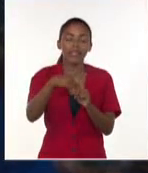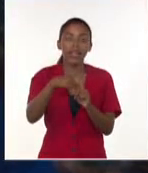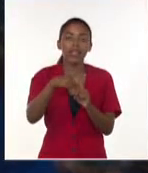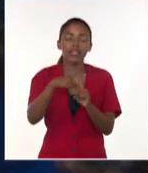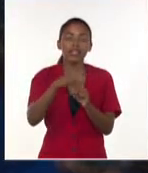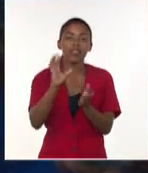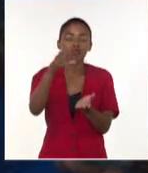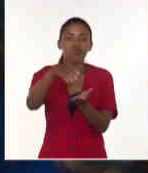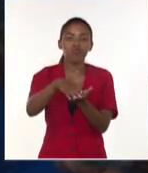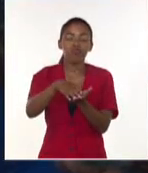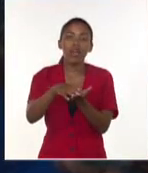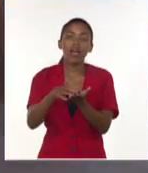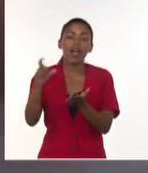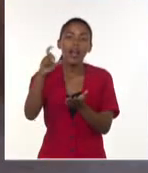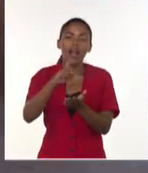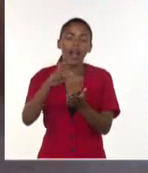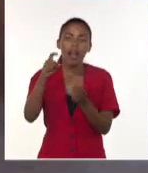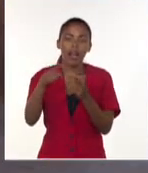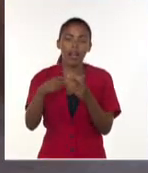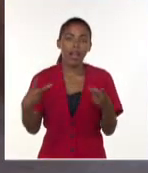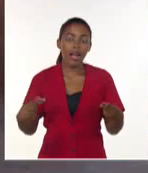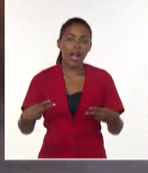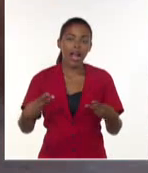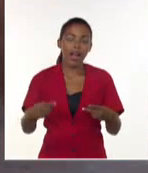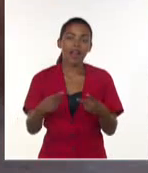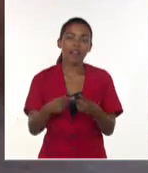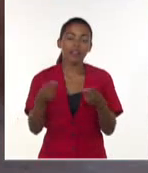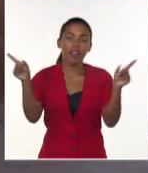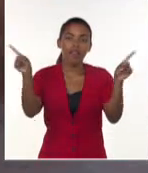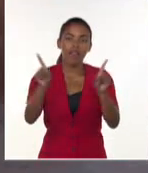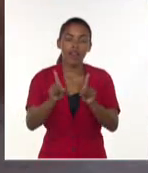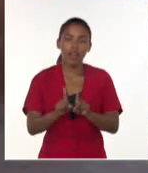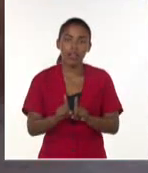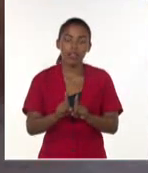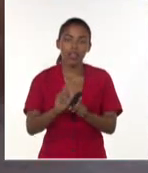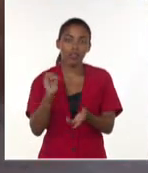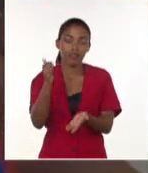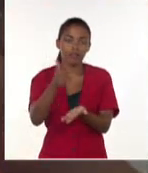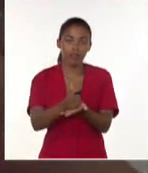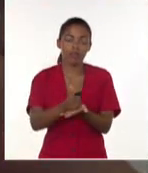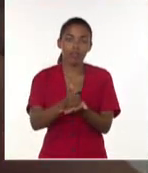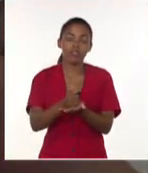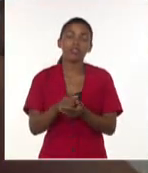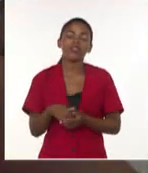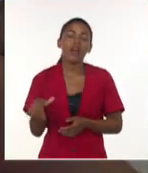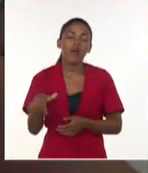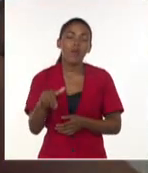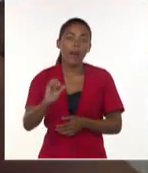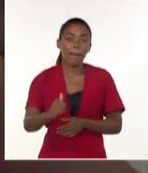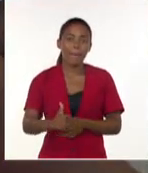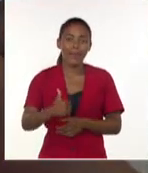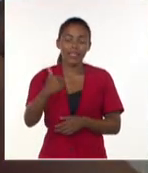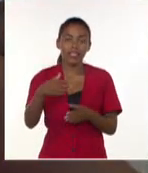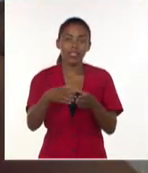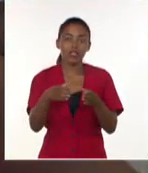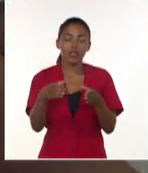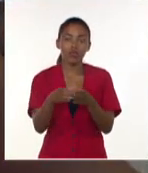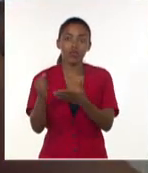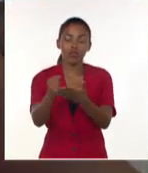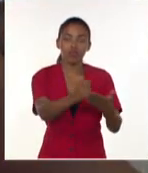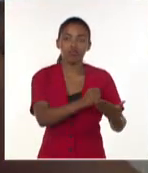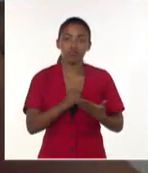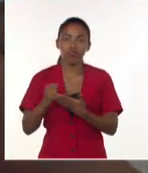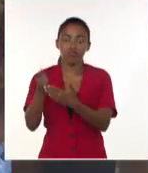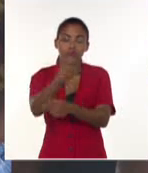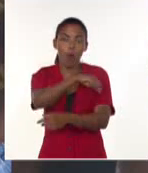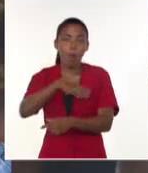Unión de Reyes, Varadero y la ciudad cabecera. Teresa Rubio, presidenta del Instituto de Amistad con los Pueblos en el